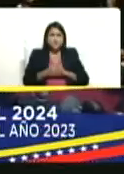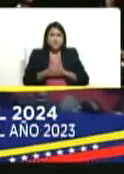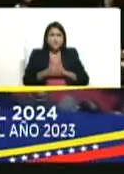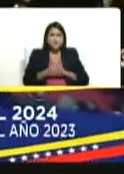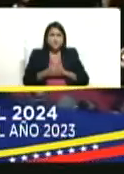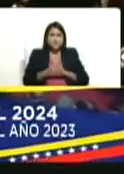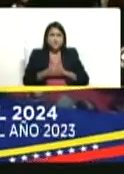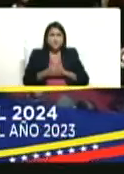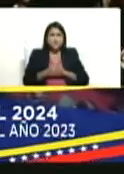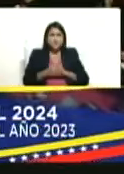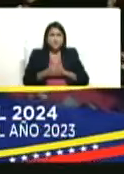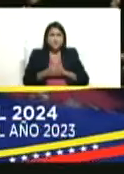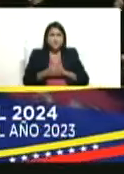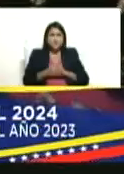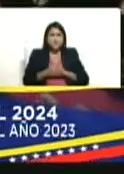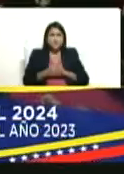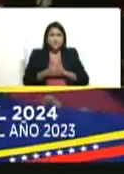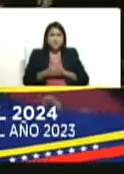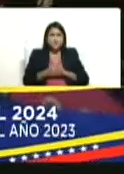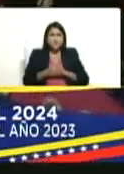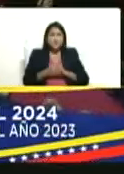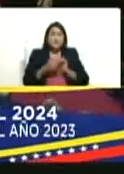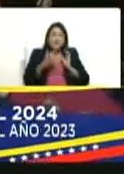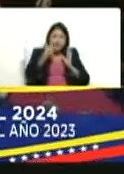Aquí está el documento. El documento se